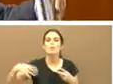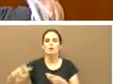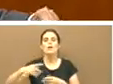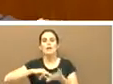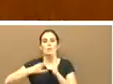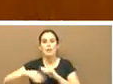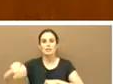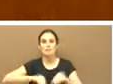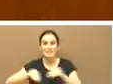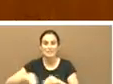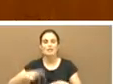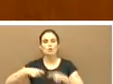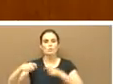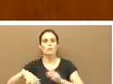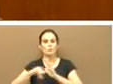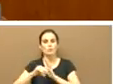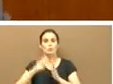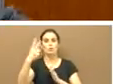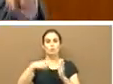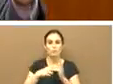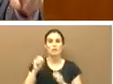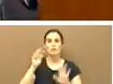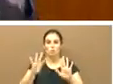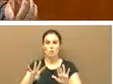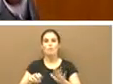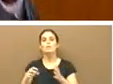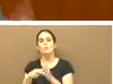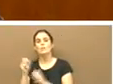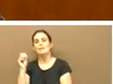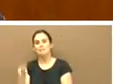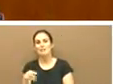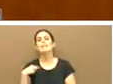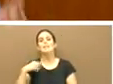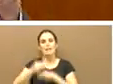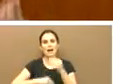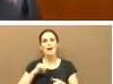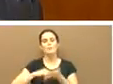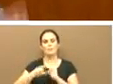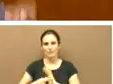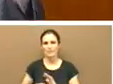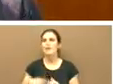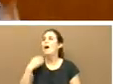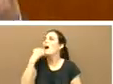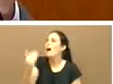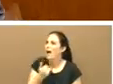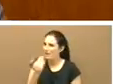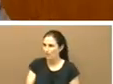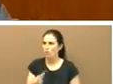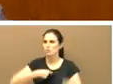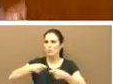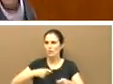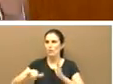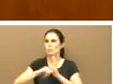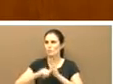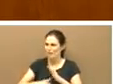de Comercio de Proximidad de Extremadura 2009-2013 e implementen las medidas previstas. Hagan algo por el comercio de proximidad.